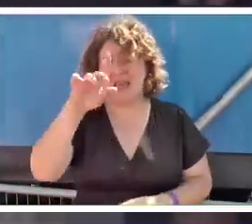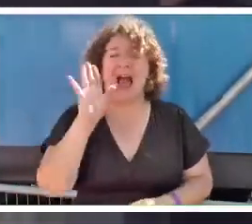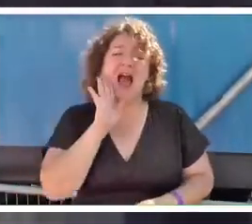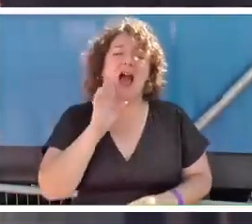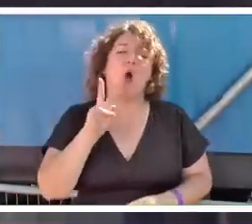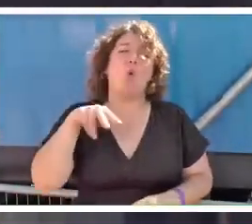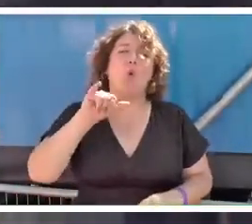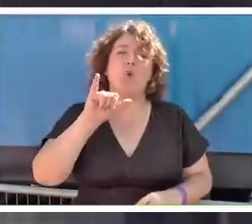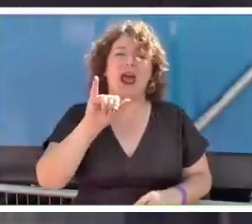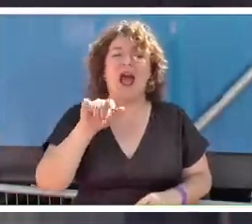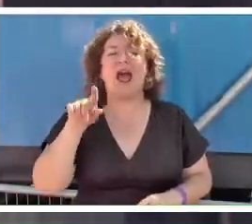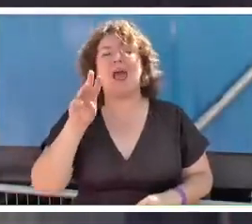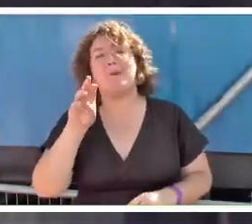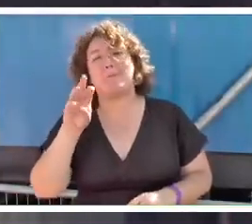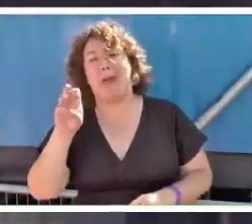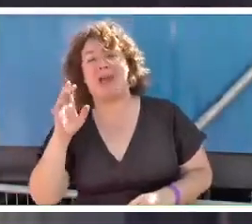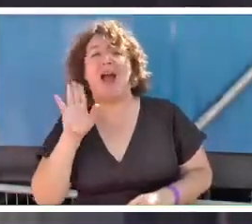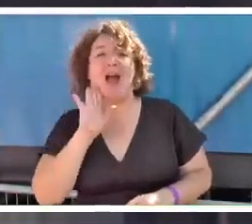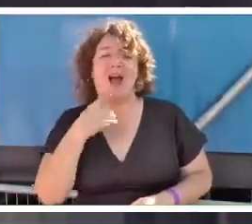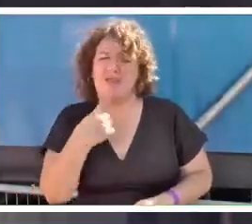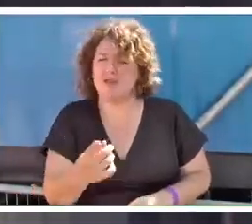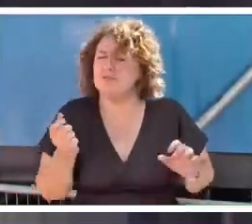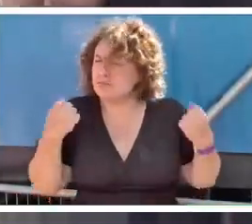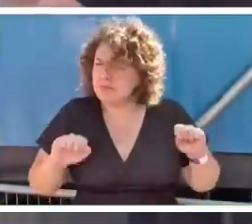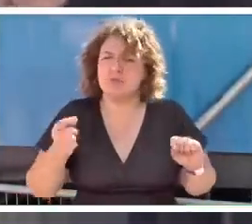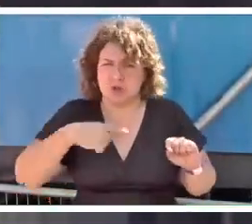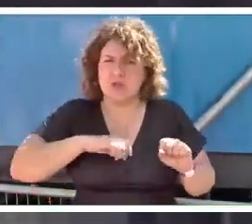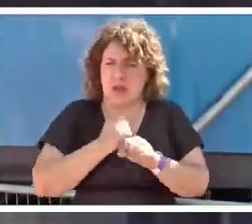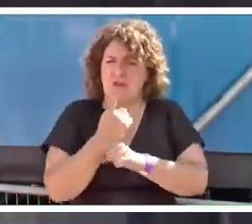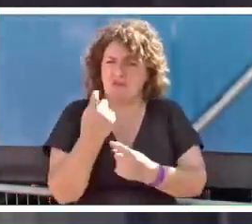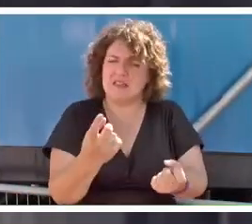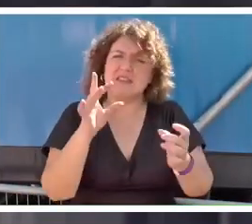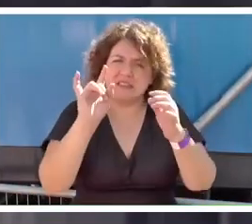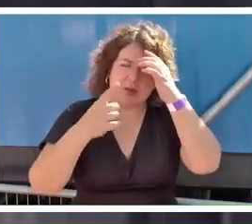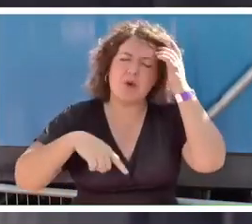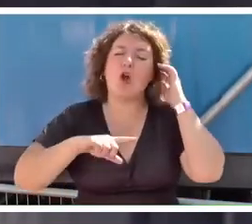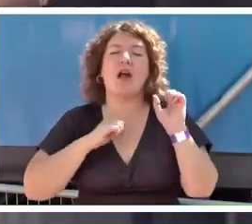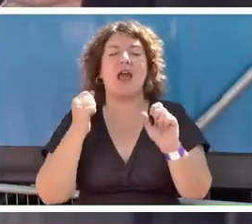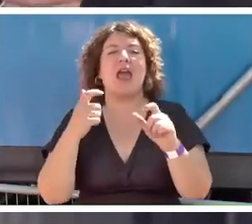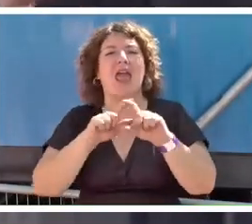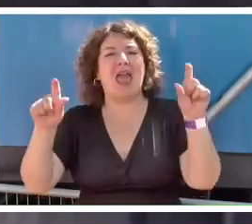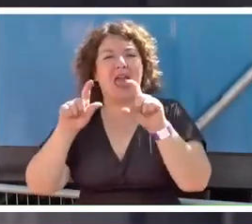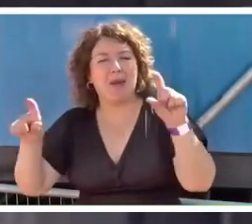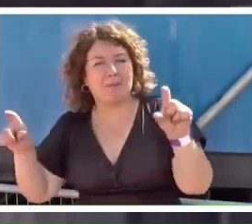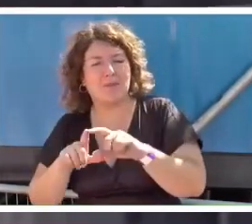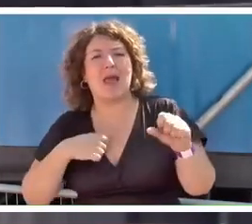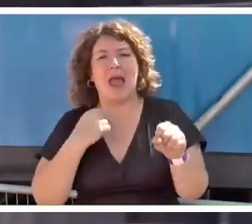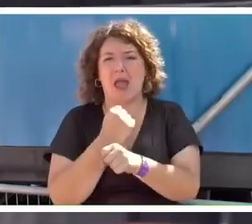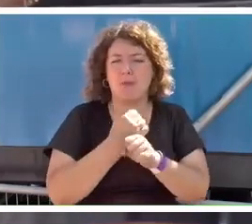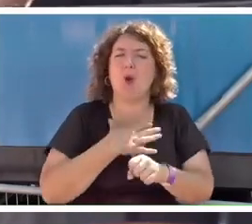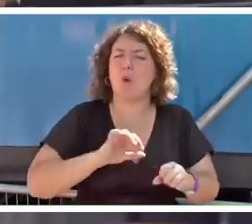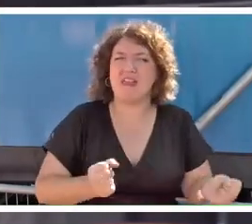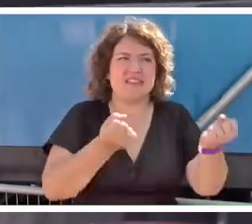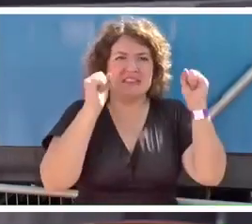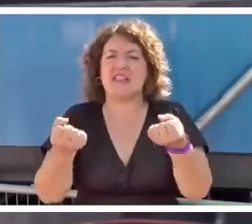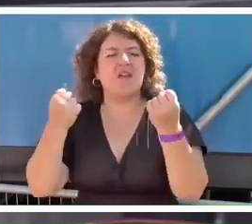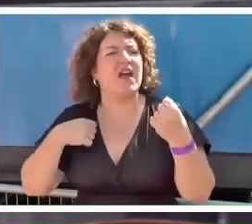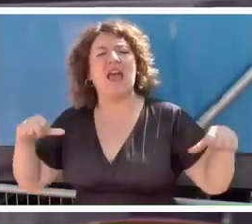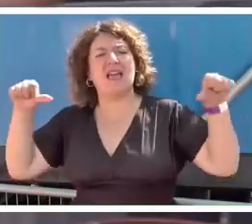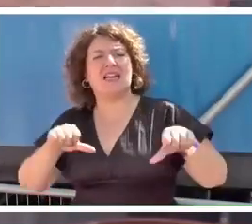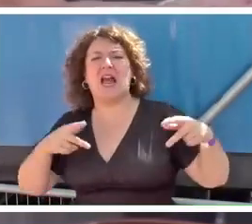hemos demostrado que sí, que se pueden salvar los empleos, que se pueden salvar las empresas, que no hay que salir de una